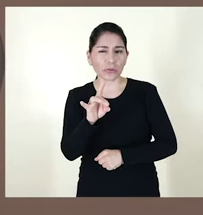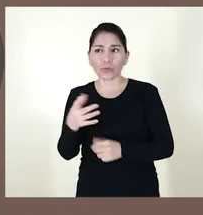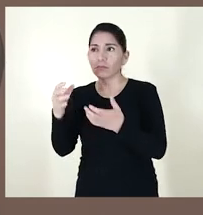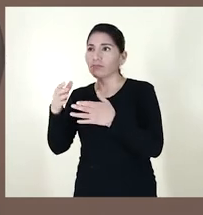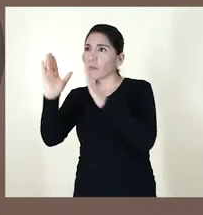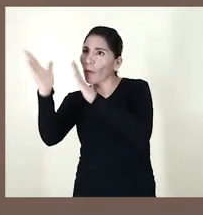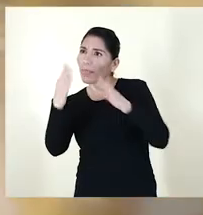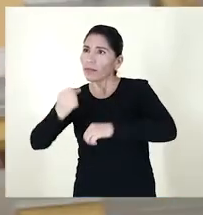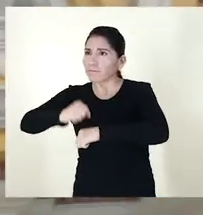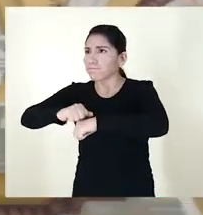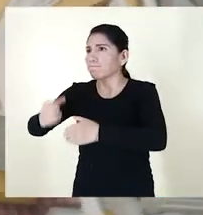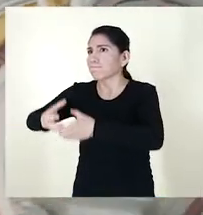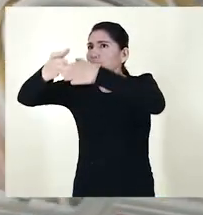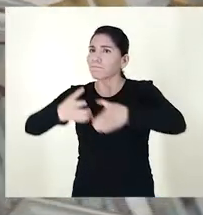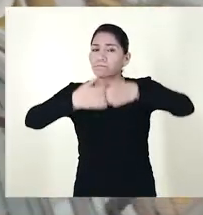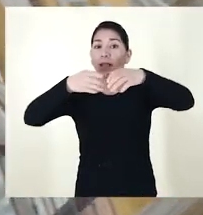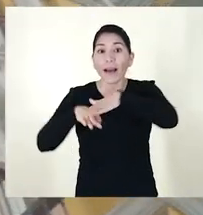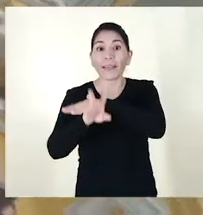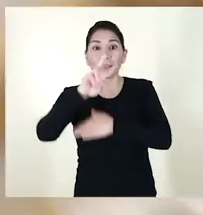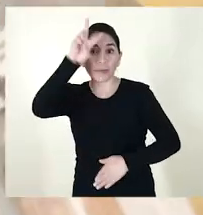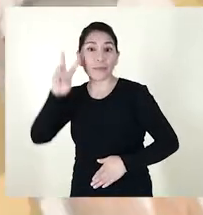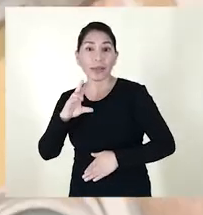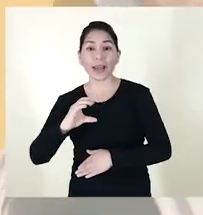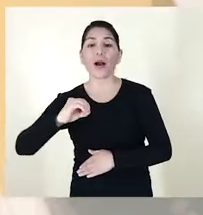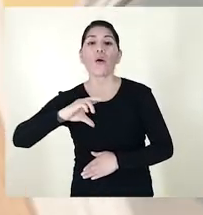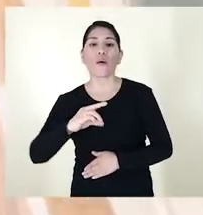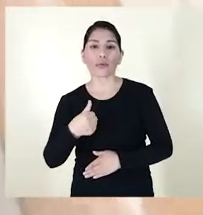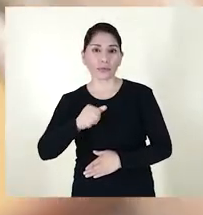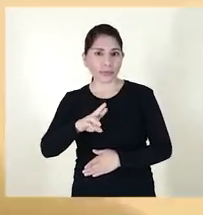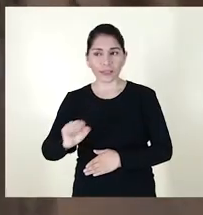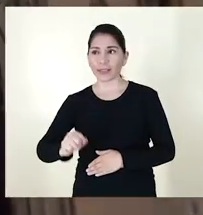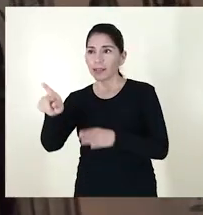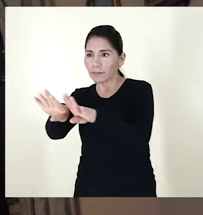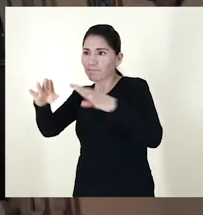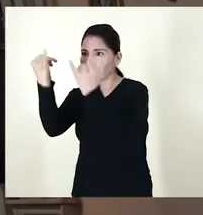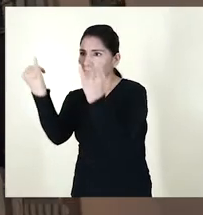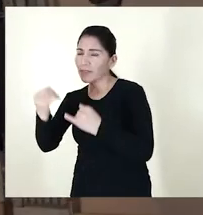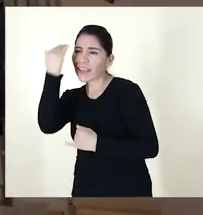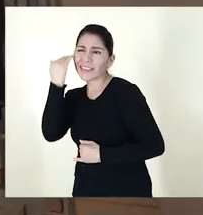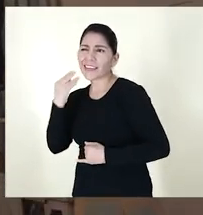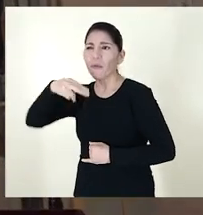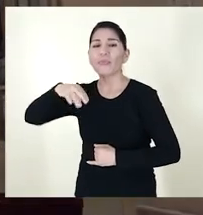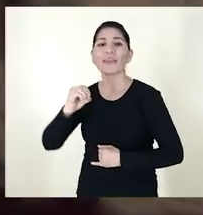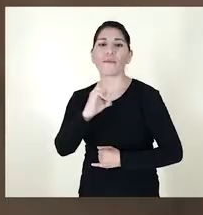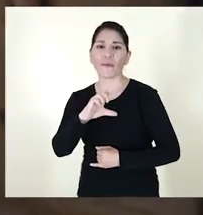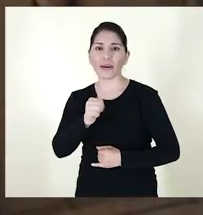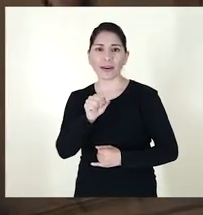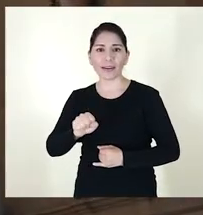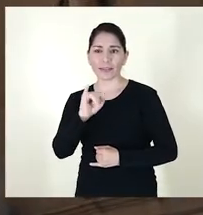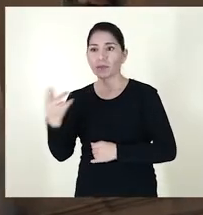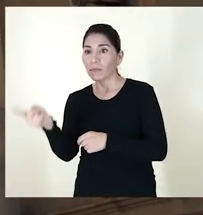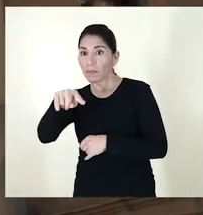muy del siglo XVIII, con sus armónicas torrecillas. Adentro, la Virgen de Cocharcas preside el sencillo altar retablo de